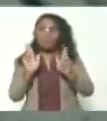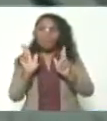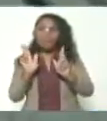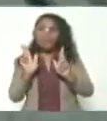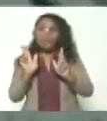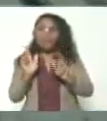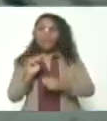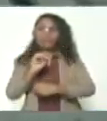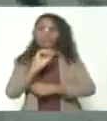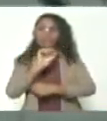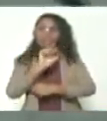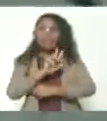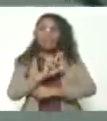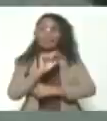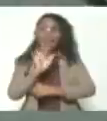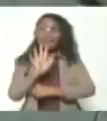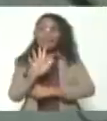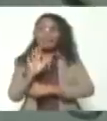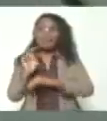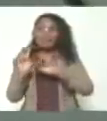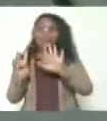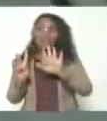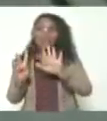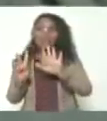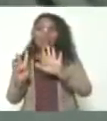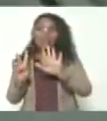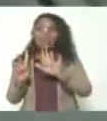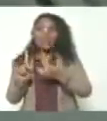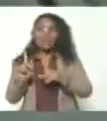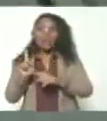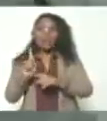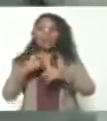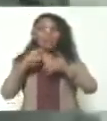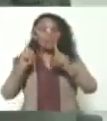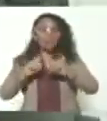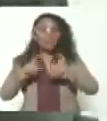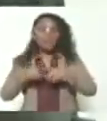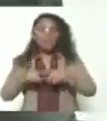calibre 357. Correcto. Y por aquí tenemos municiones